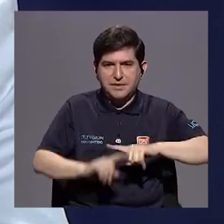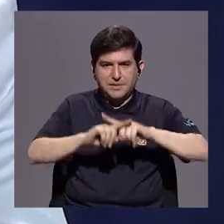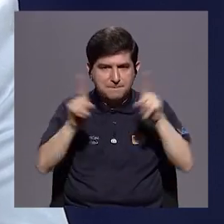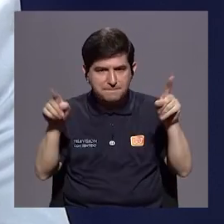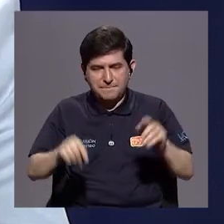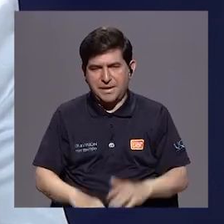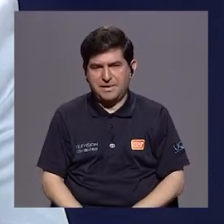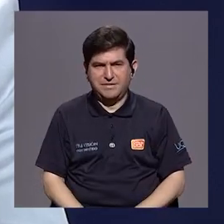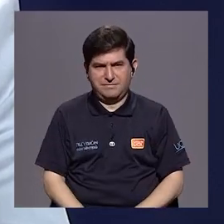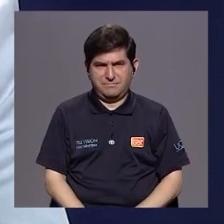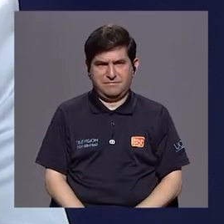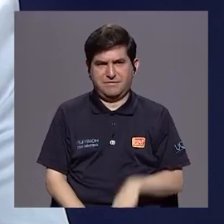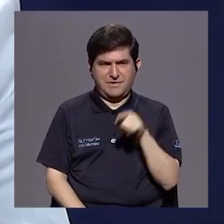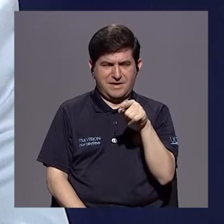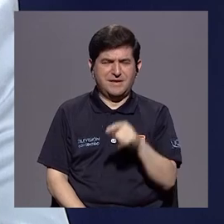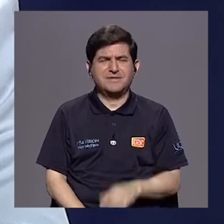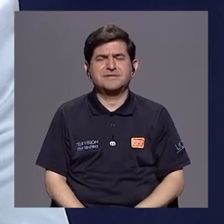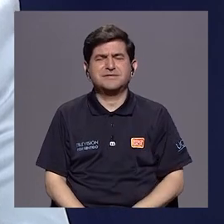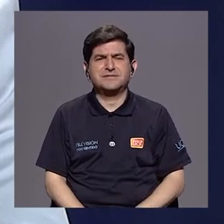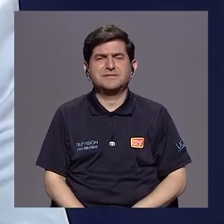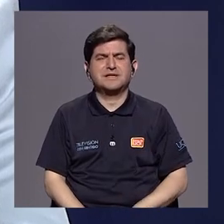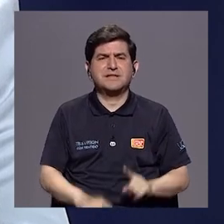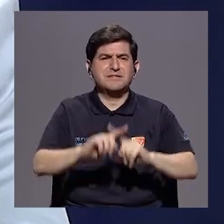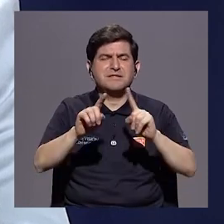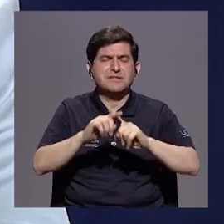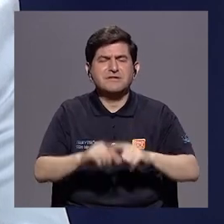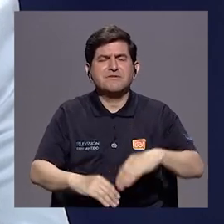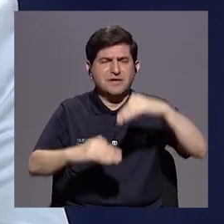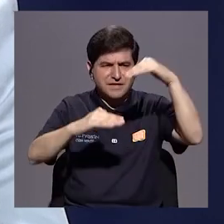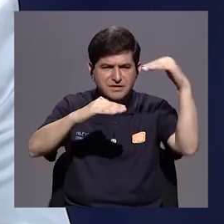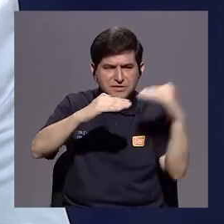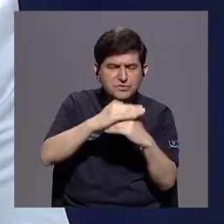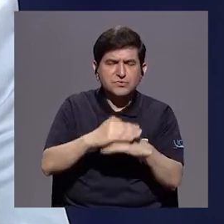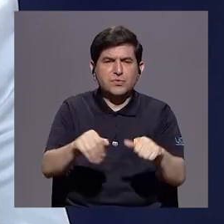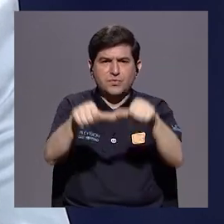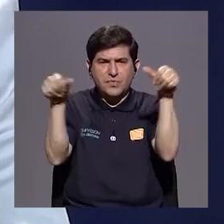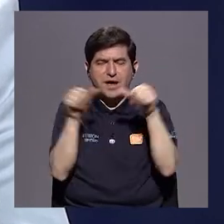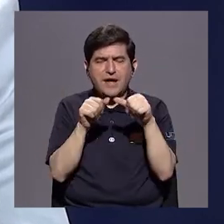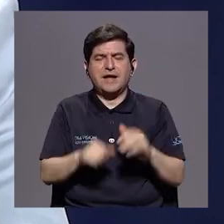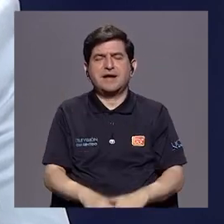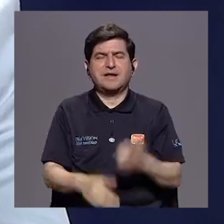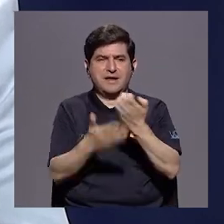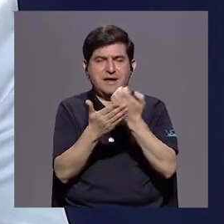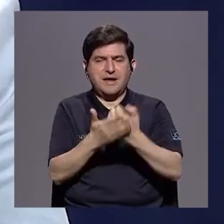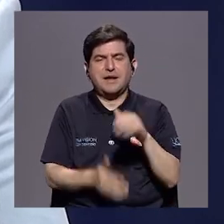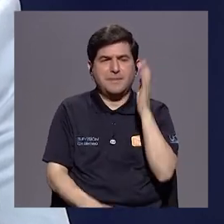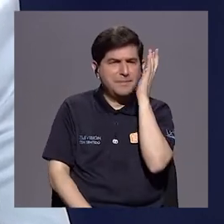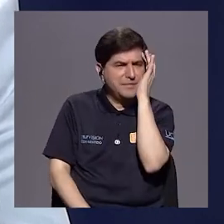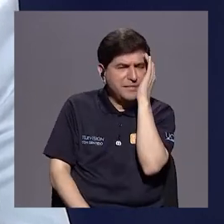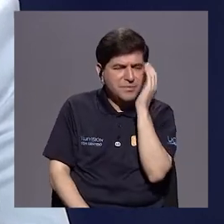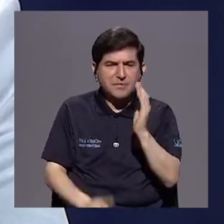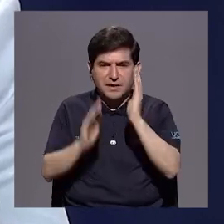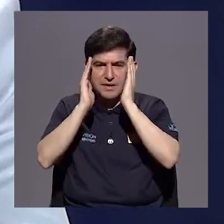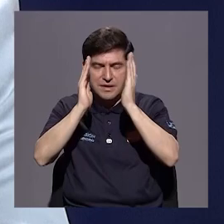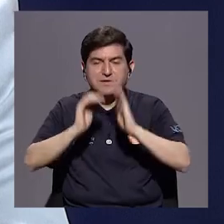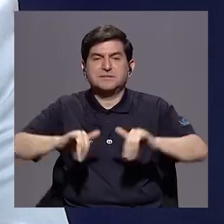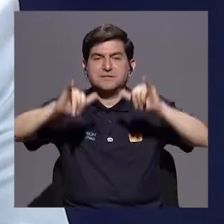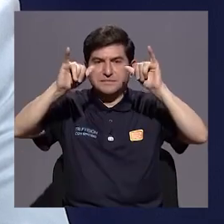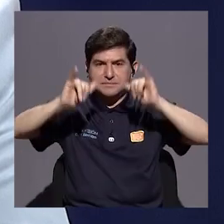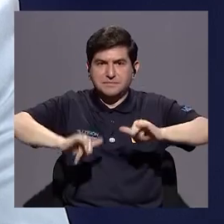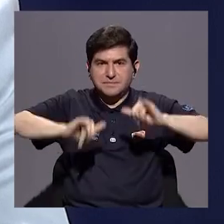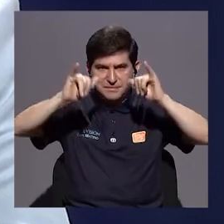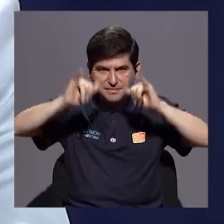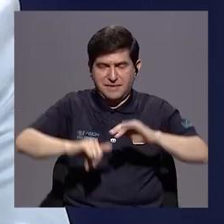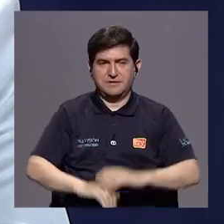básicamente es una sub disciplina de la economía que se ocupa y preocupa por la conservación